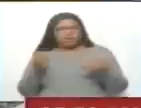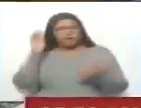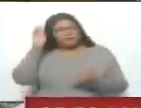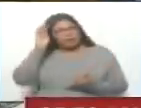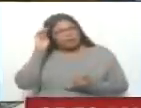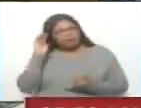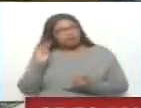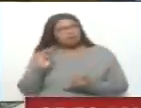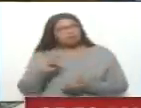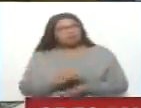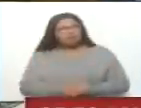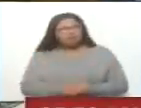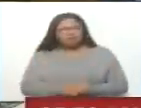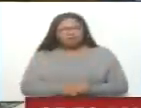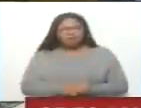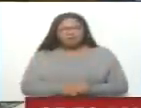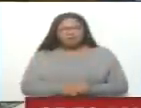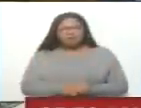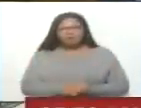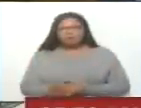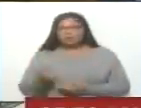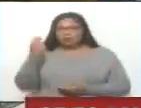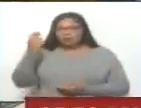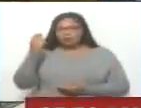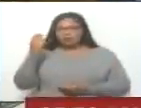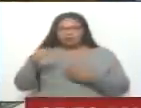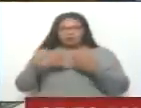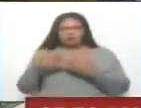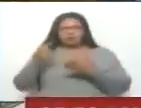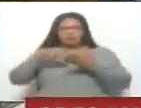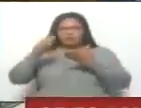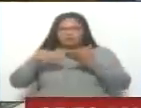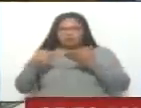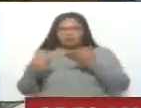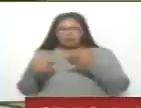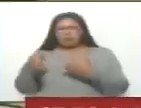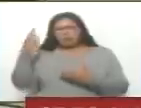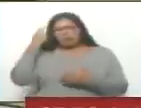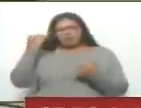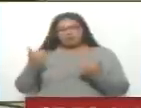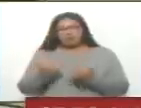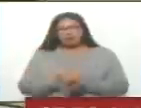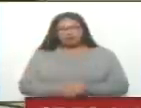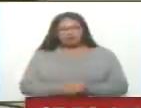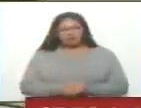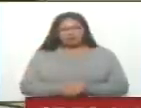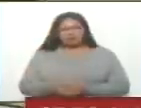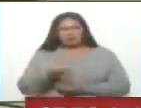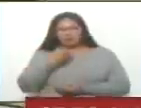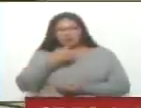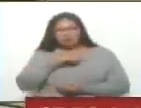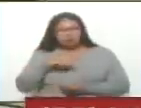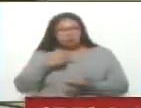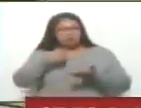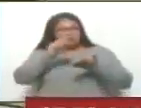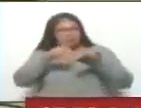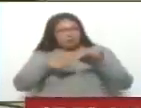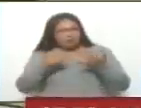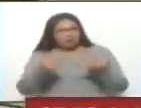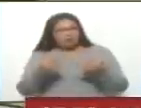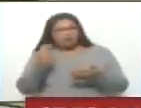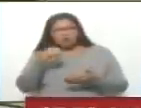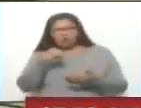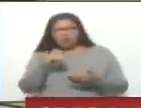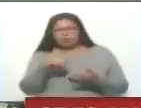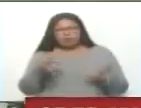ocurrido, diputado, si se hubiese firmado en noviembre la fecha que se tenía pautada? Si nosotros hubiésemos firmado en noviembre